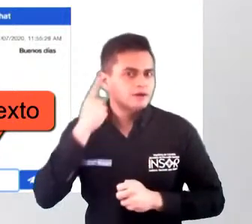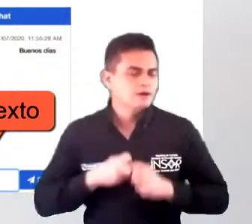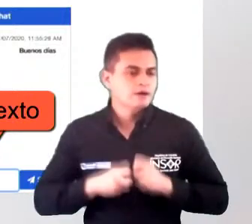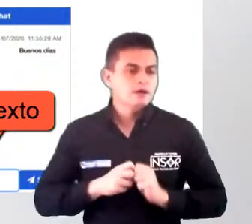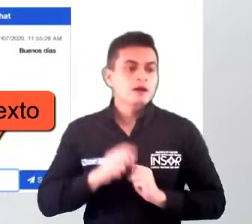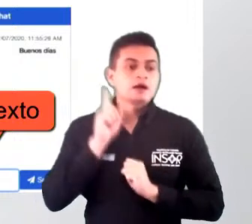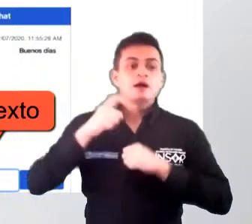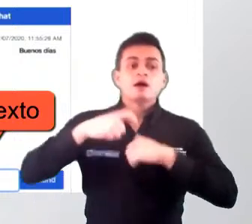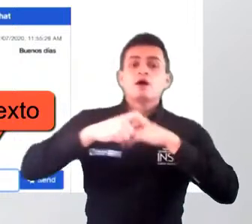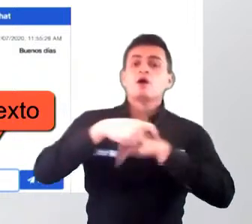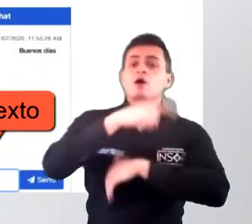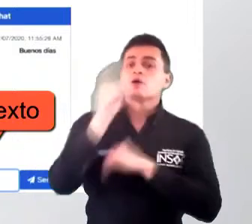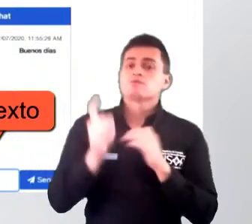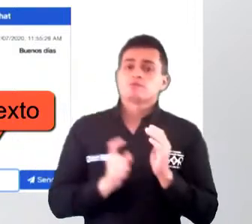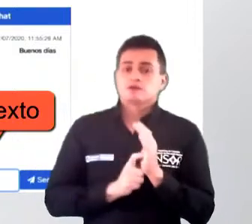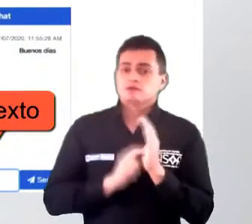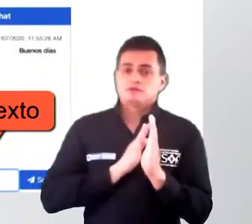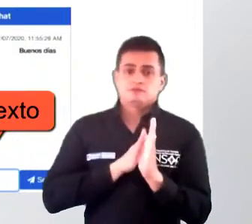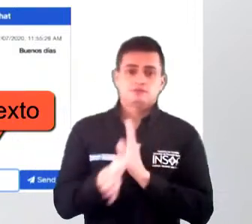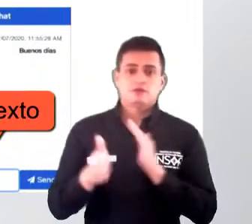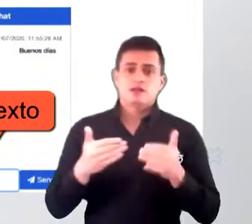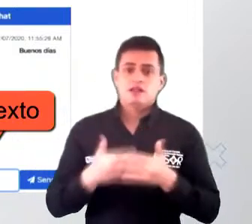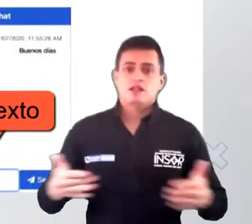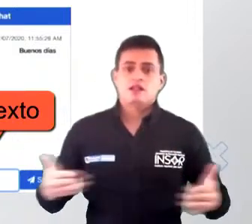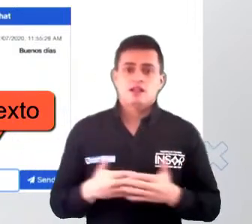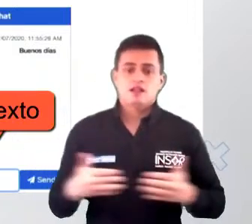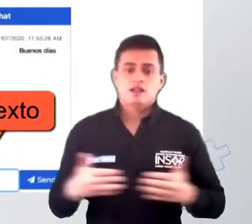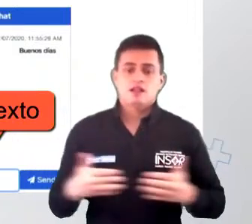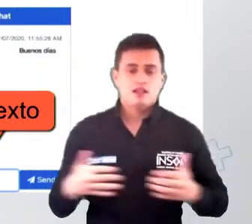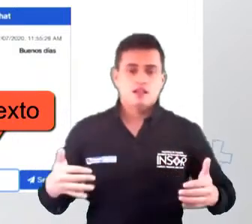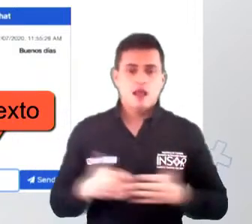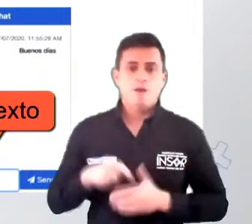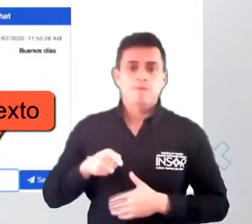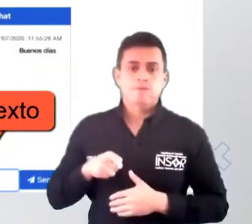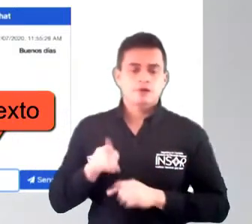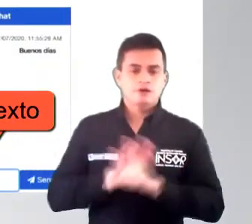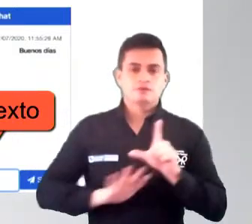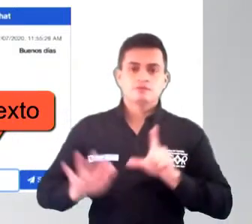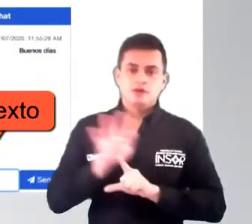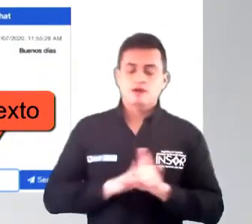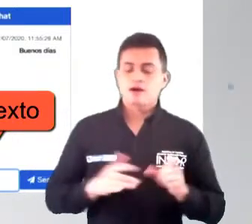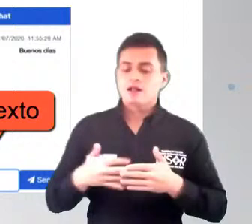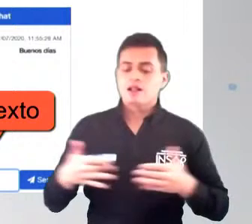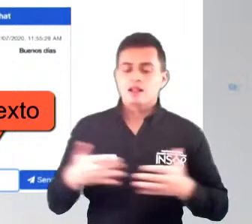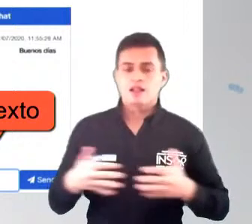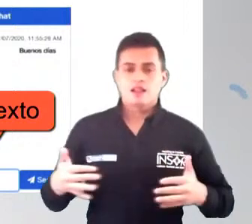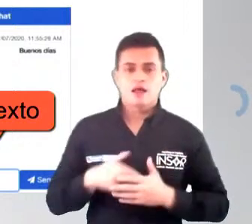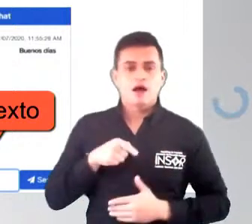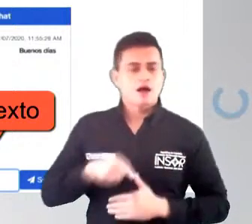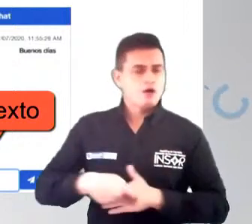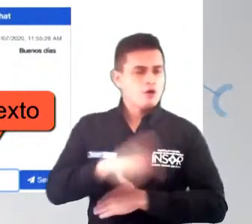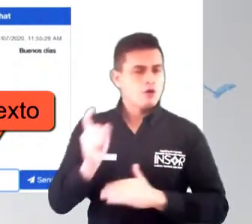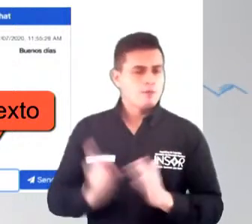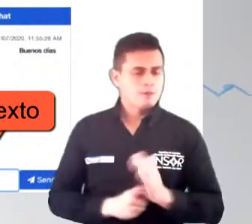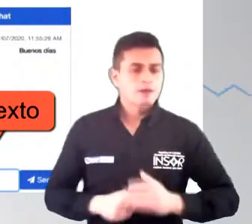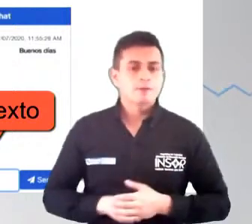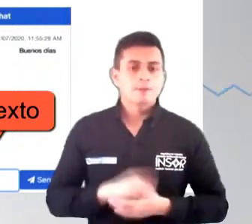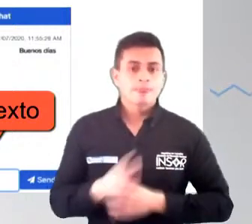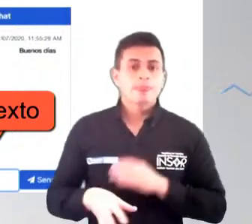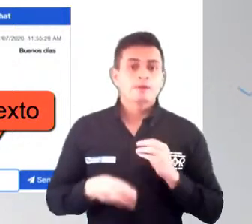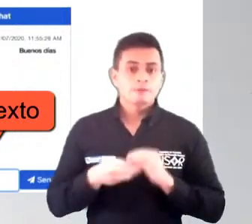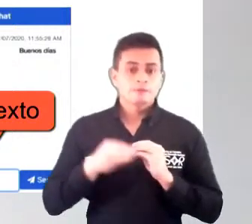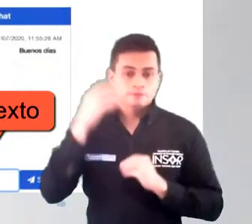transcrito el mensaje del doctor Graham en el video. Y por otro lado, ustedes se dan cuenta que tenemos un nivel